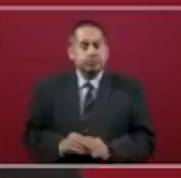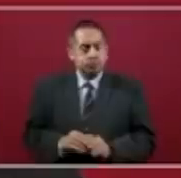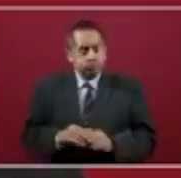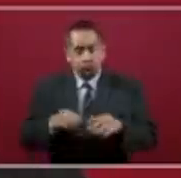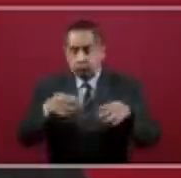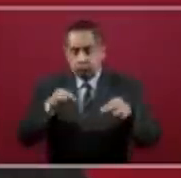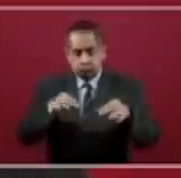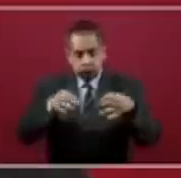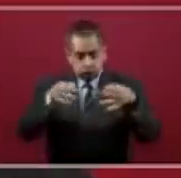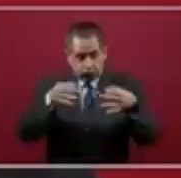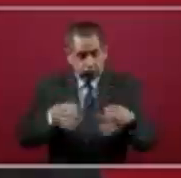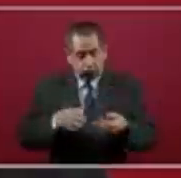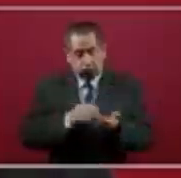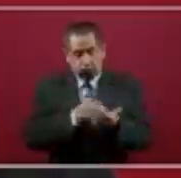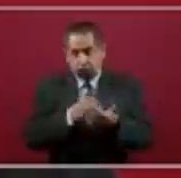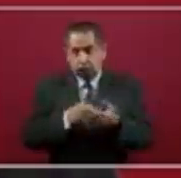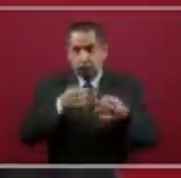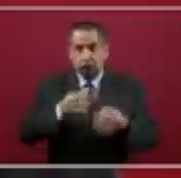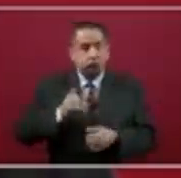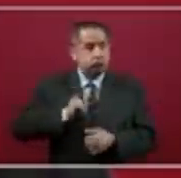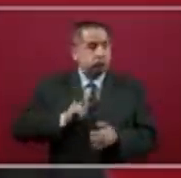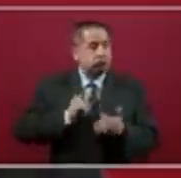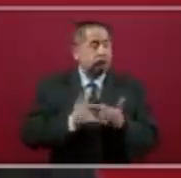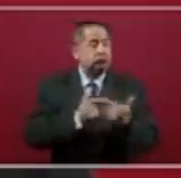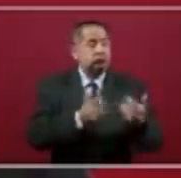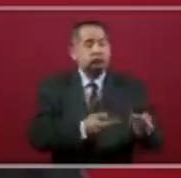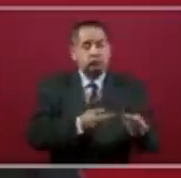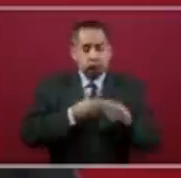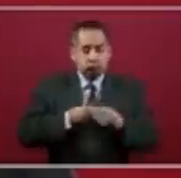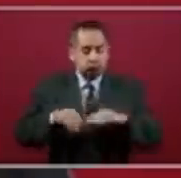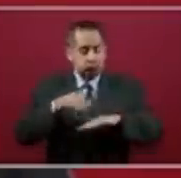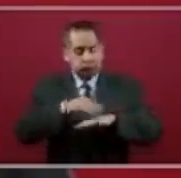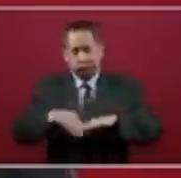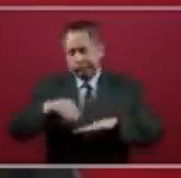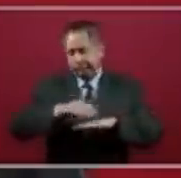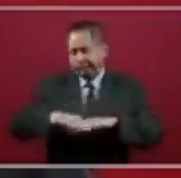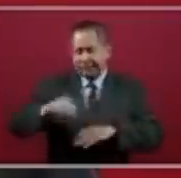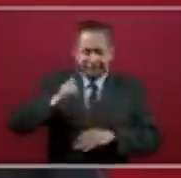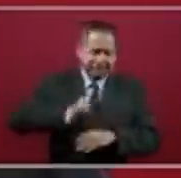documentos históricos, billetes antiguos,